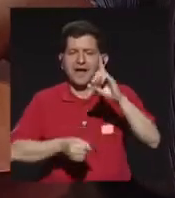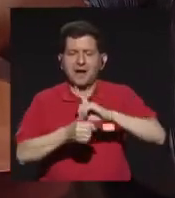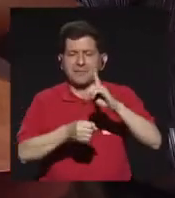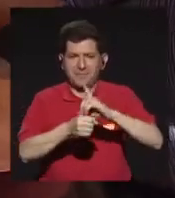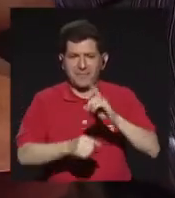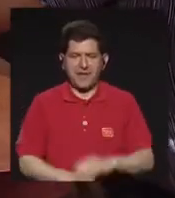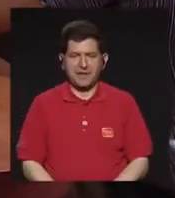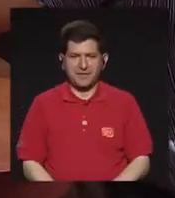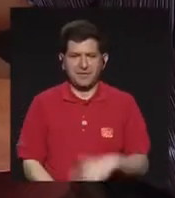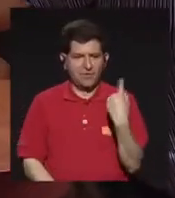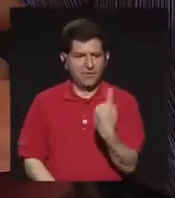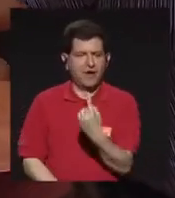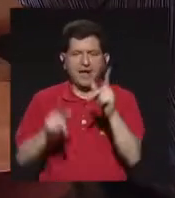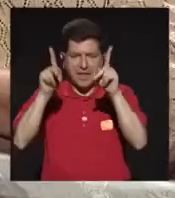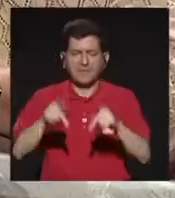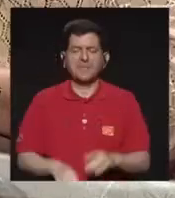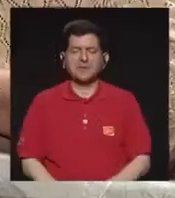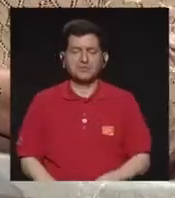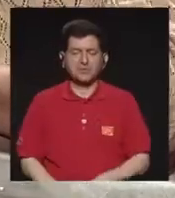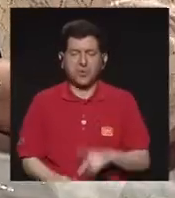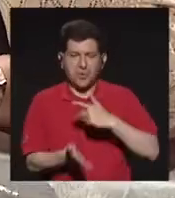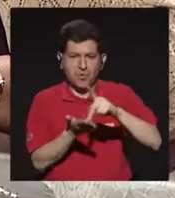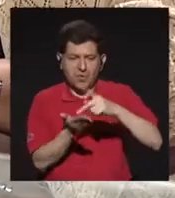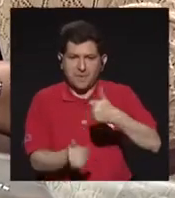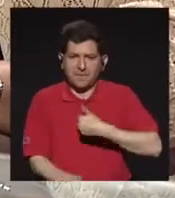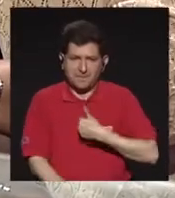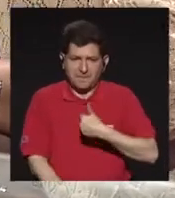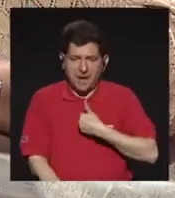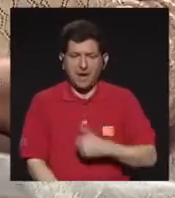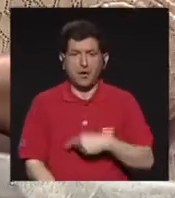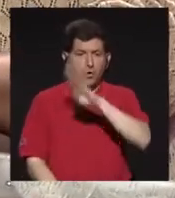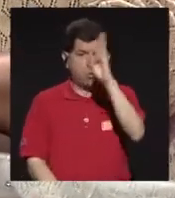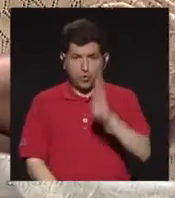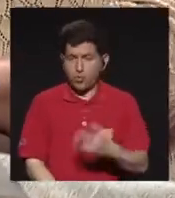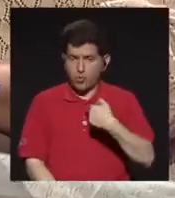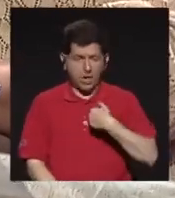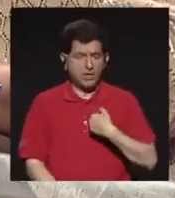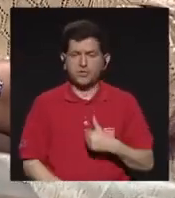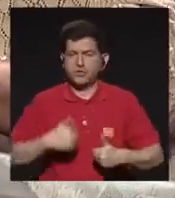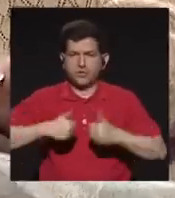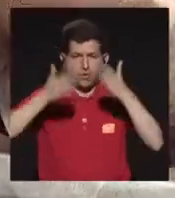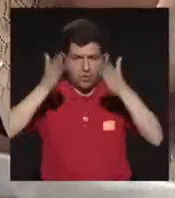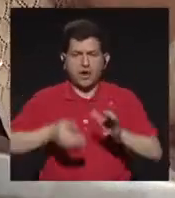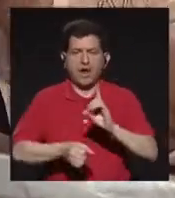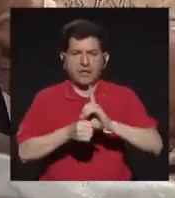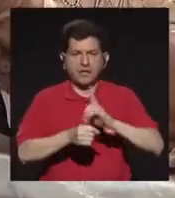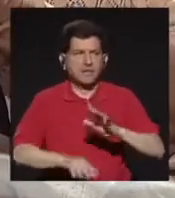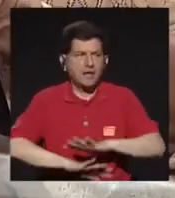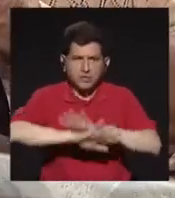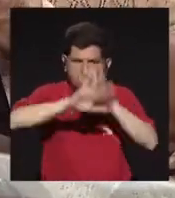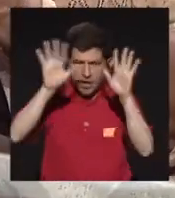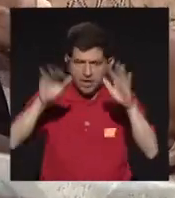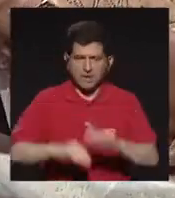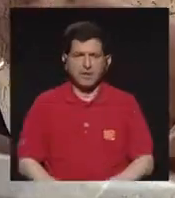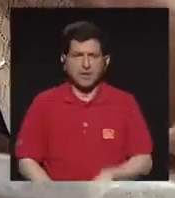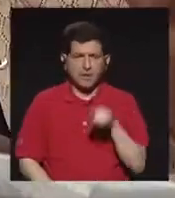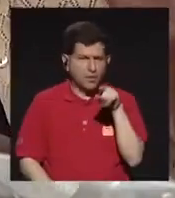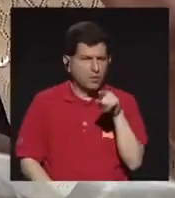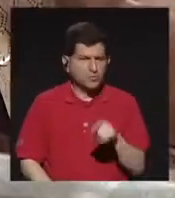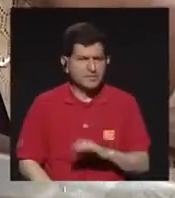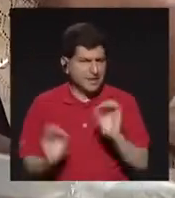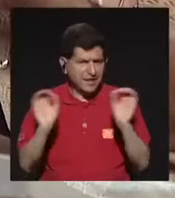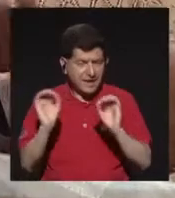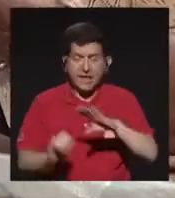que financiar cada una, ¿verdad? O sea, yo nunca he sido candidata a diputada. Y quiero aclarar. ¿A regidora, alcaldesa? No,